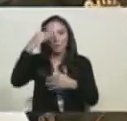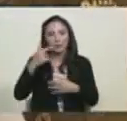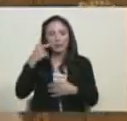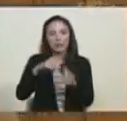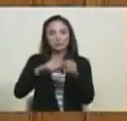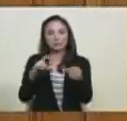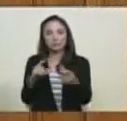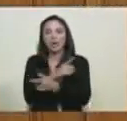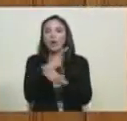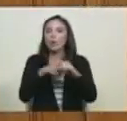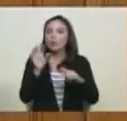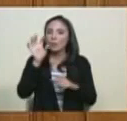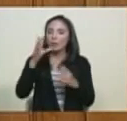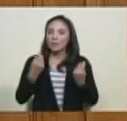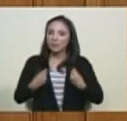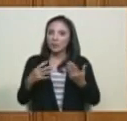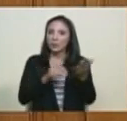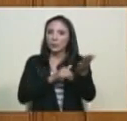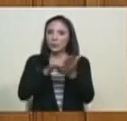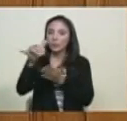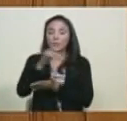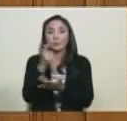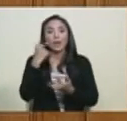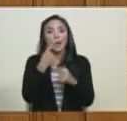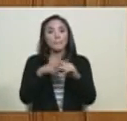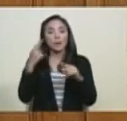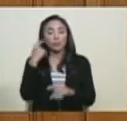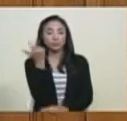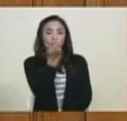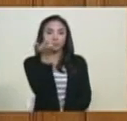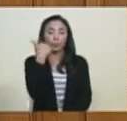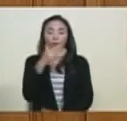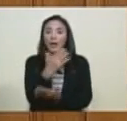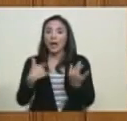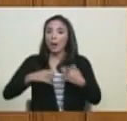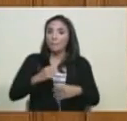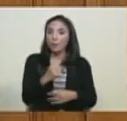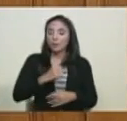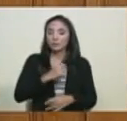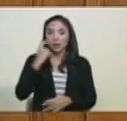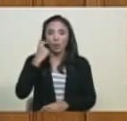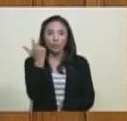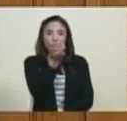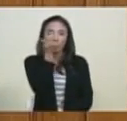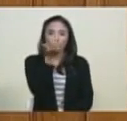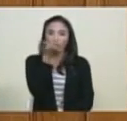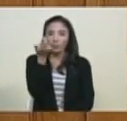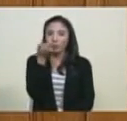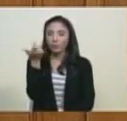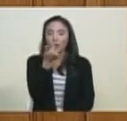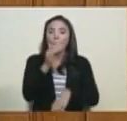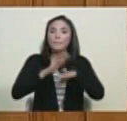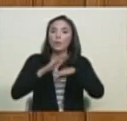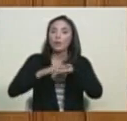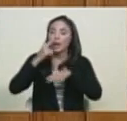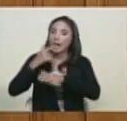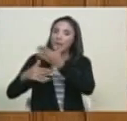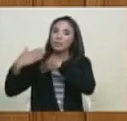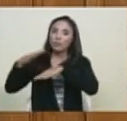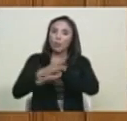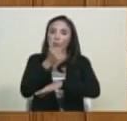Bones, tenía orden de captura por participar en el ataque terrorista del